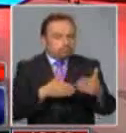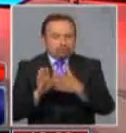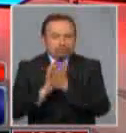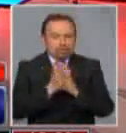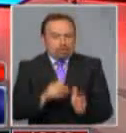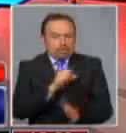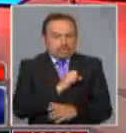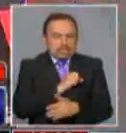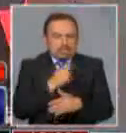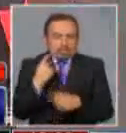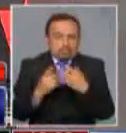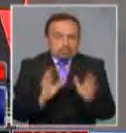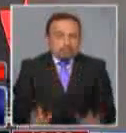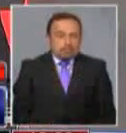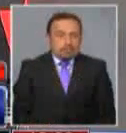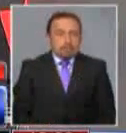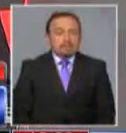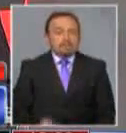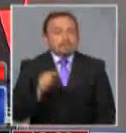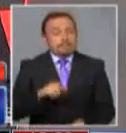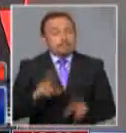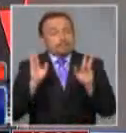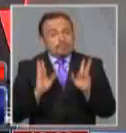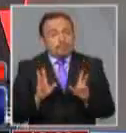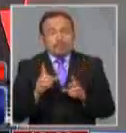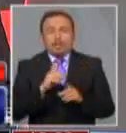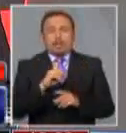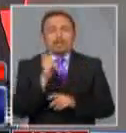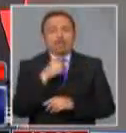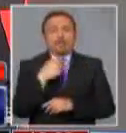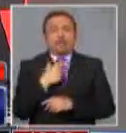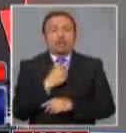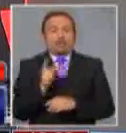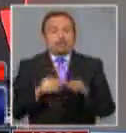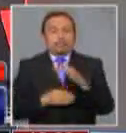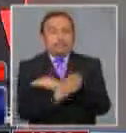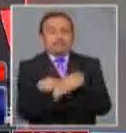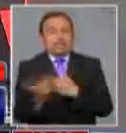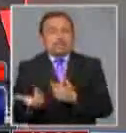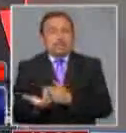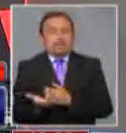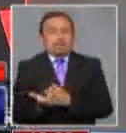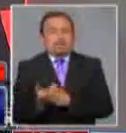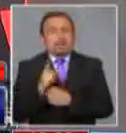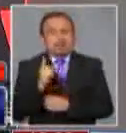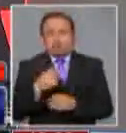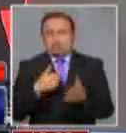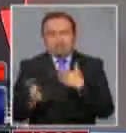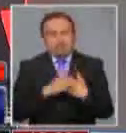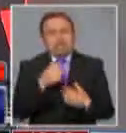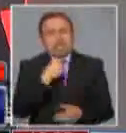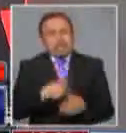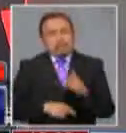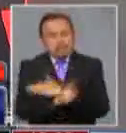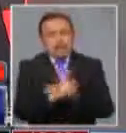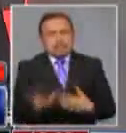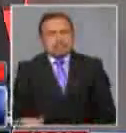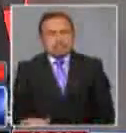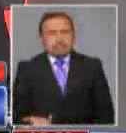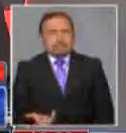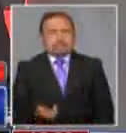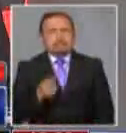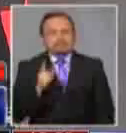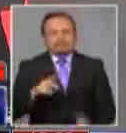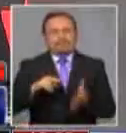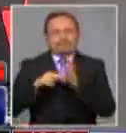los santiaguinos bueno el tema es que no los dejaron pasar y naturalmente que ellos insistieron en pasar eh Y